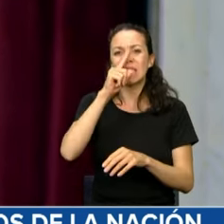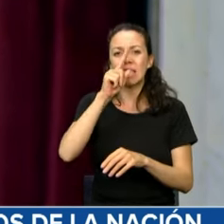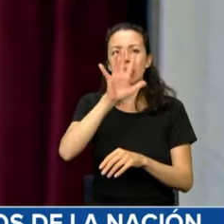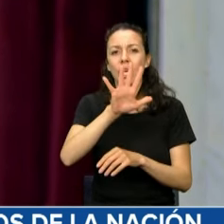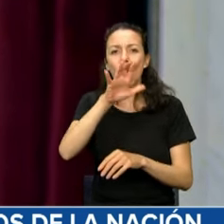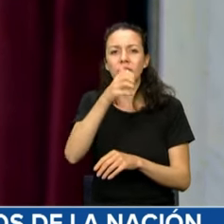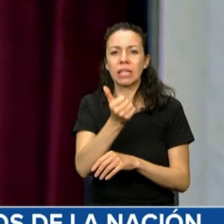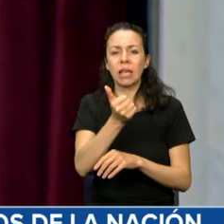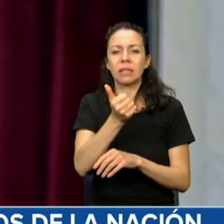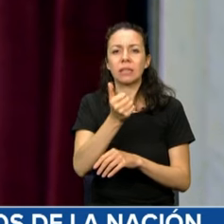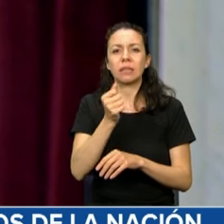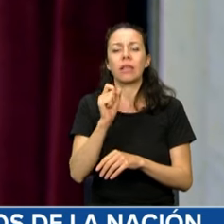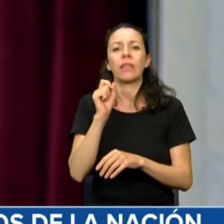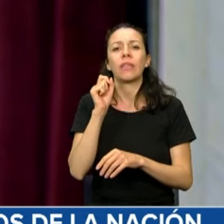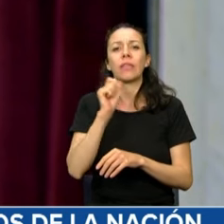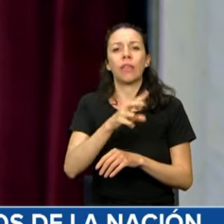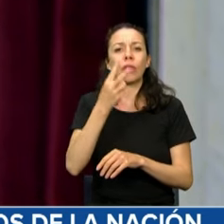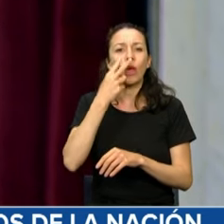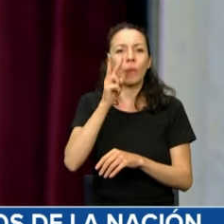2756 de